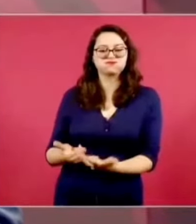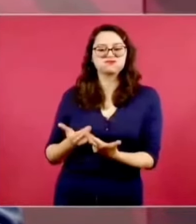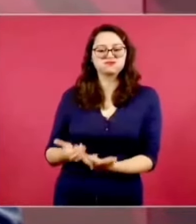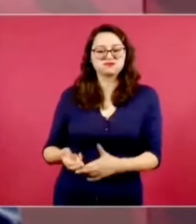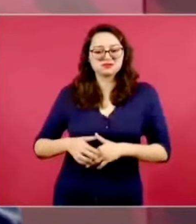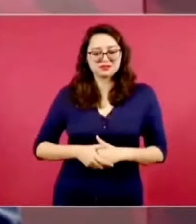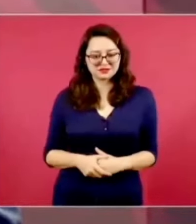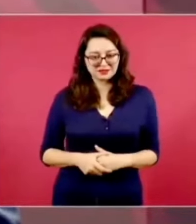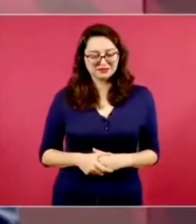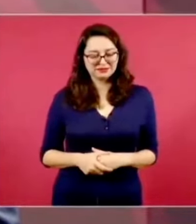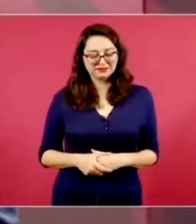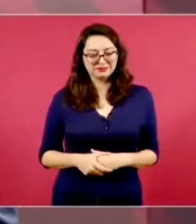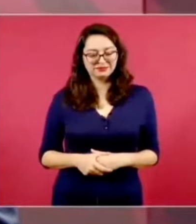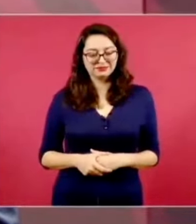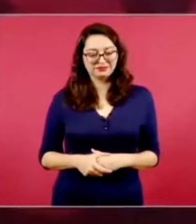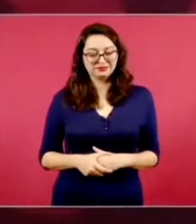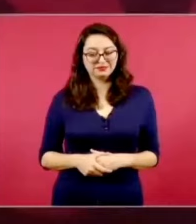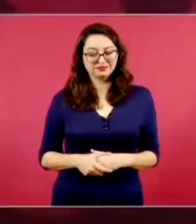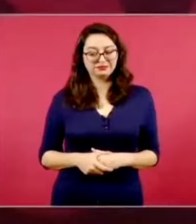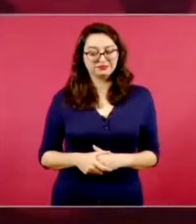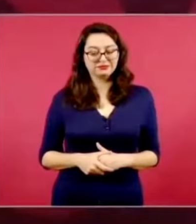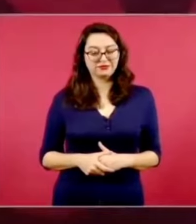pasado por